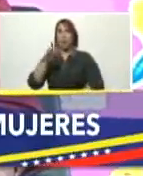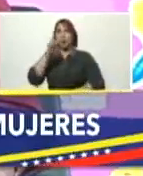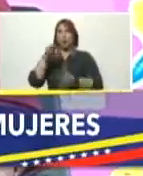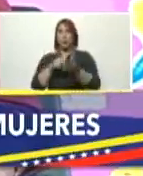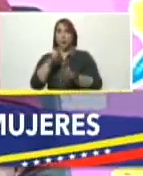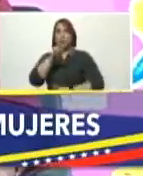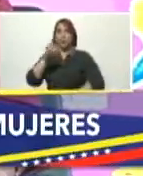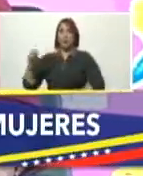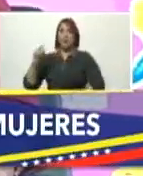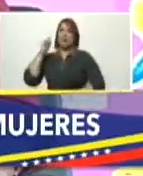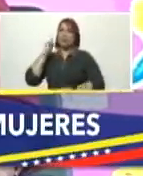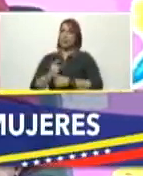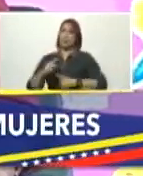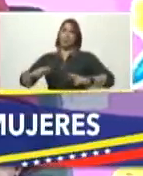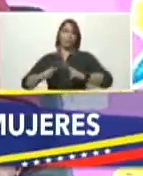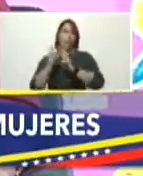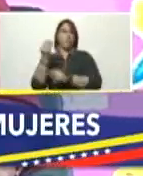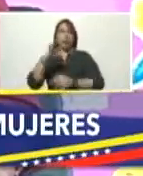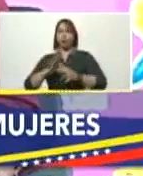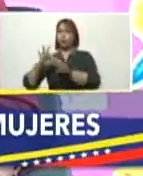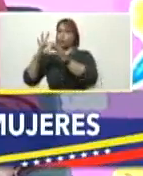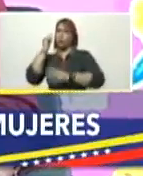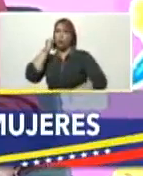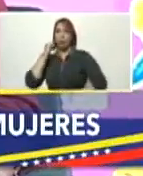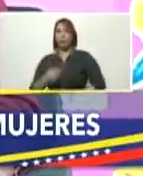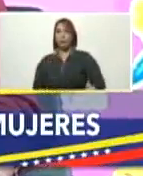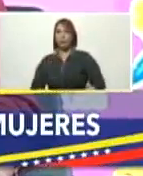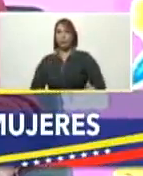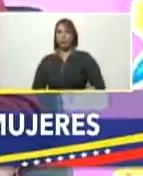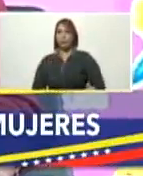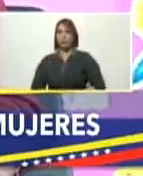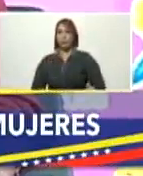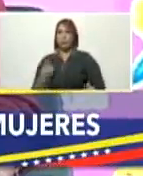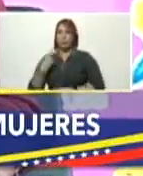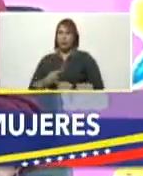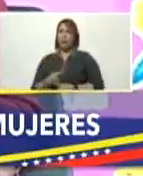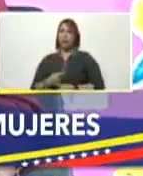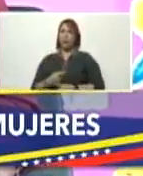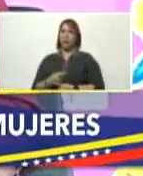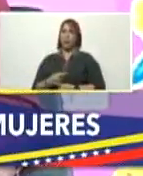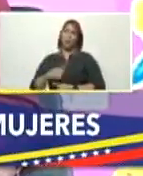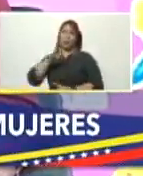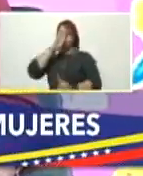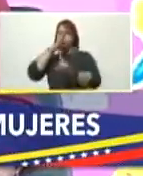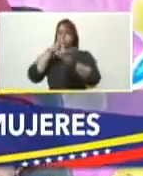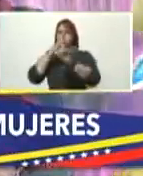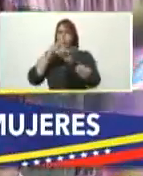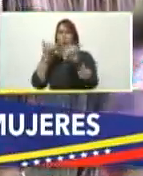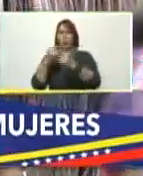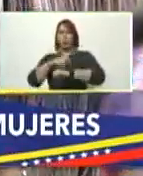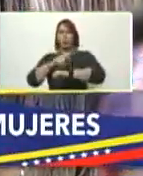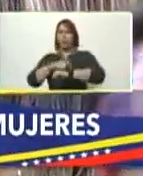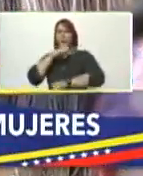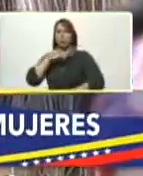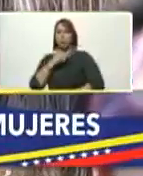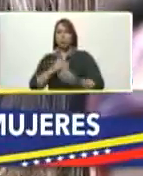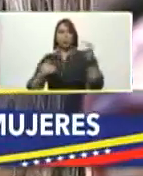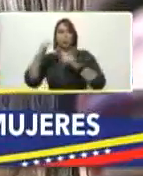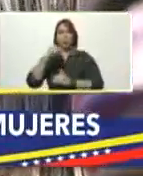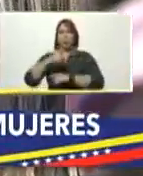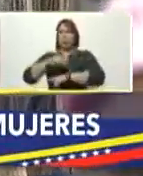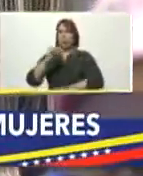2024-2030 nos debe encontrar más unidas, nos debe desafiar este momento histórico a superar